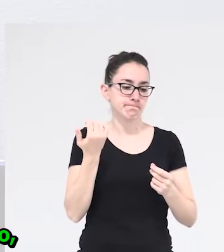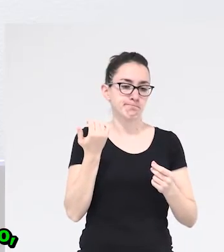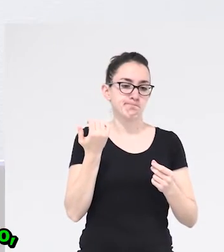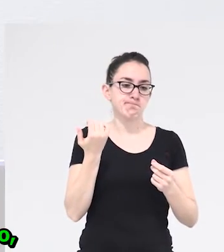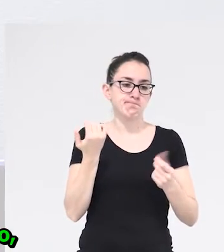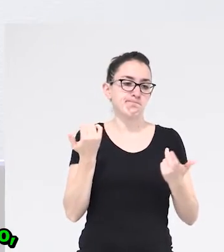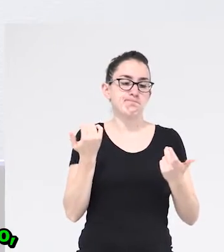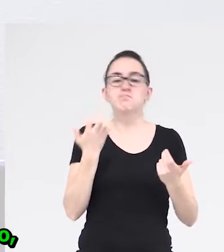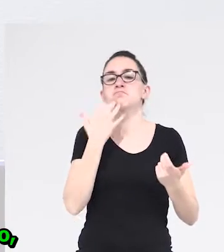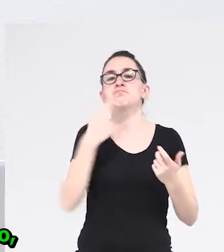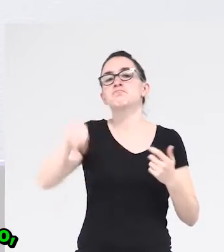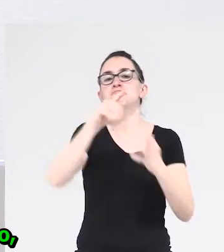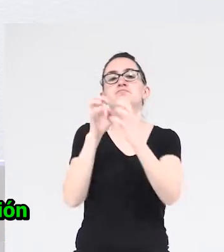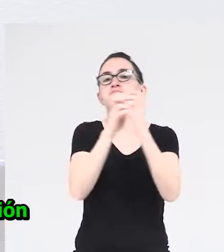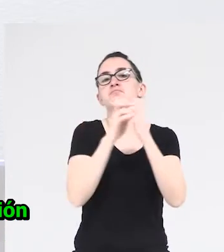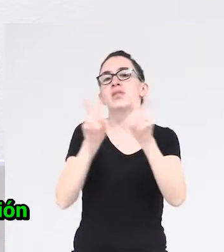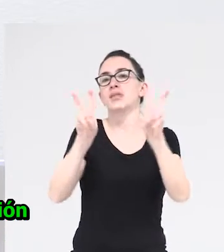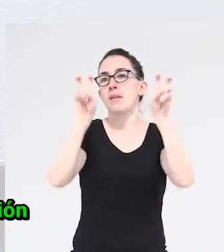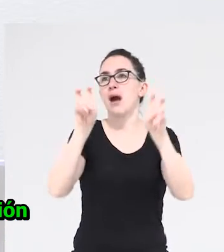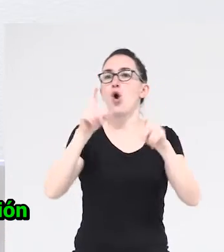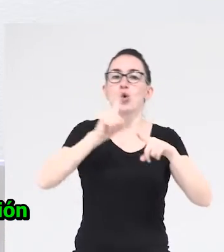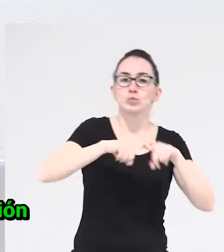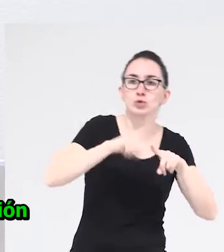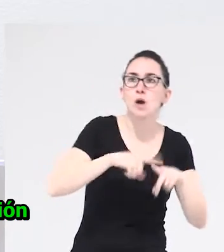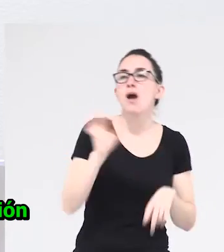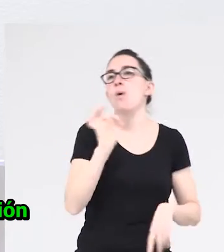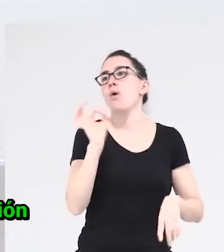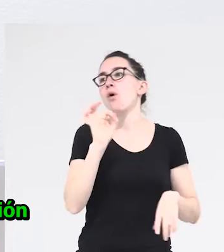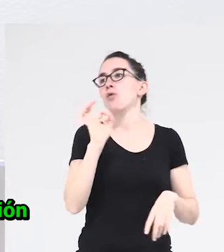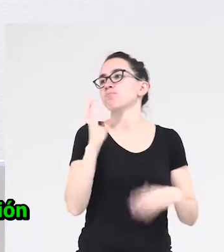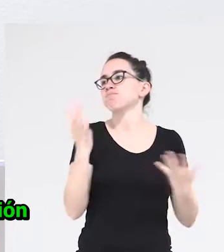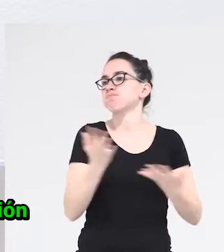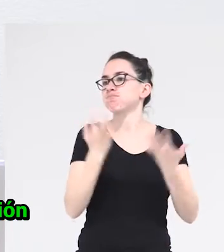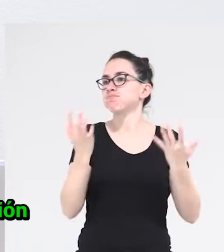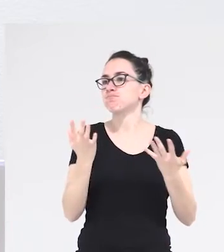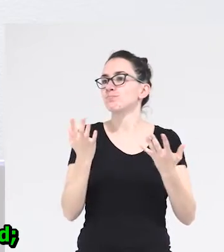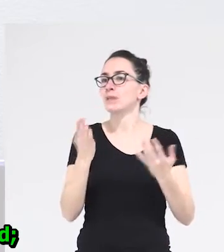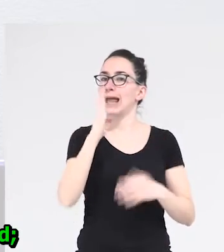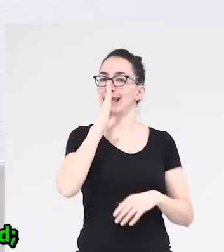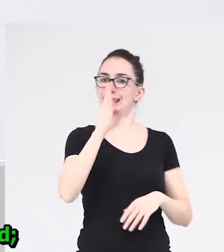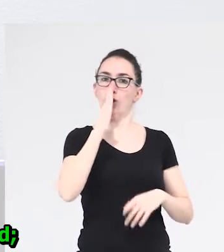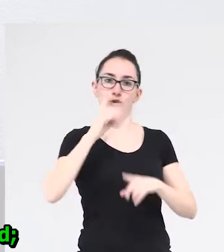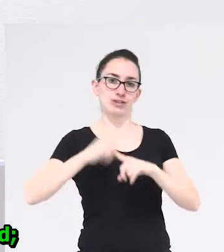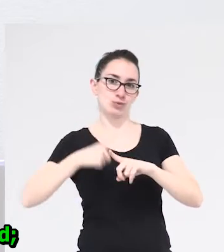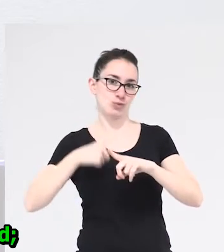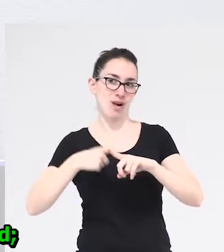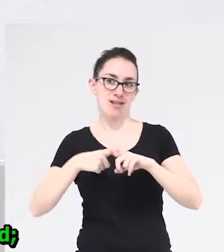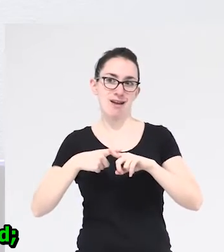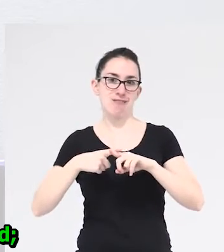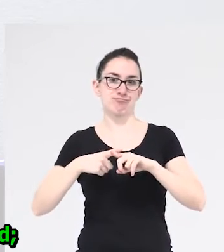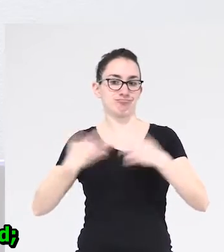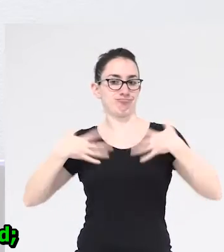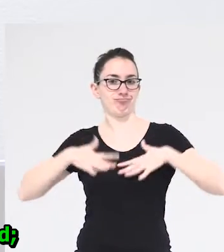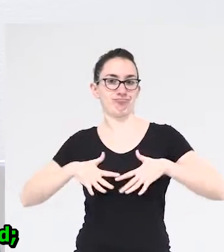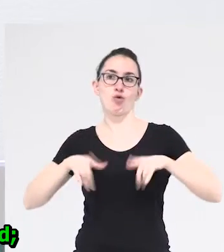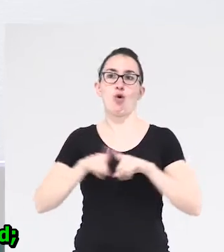la homosexualidad, por ejemplo, como el resultado de la naturalización de la heterosexualidad como forma